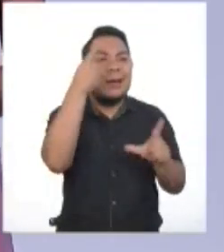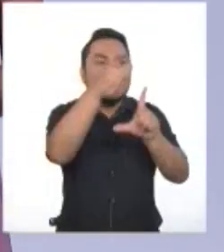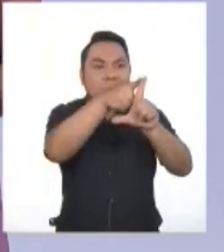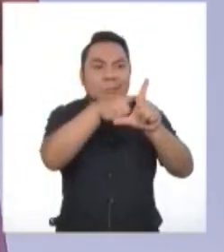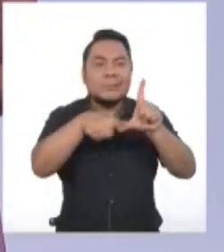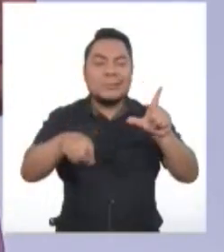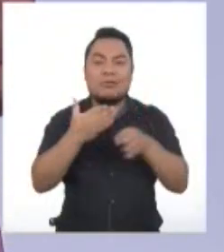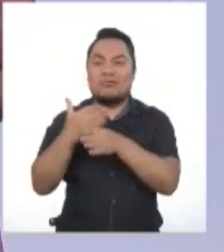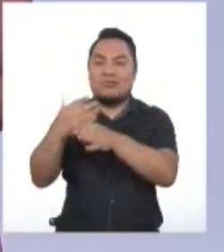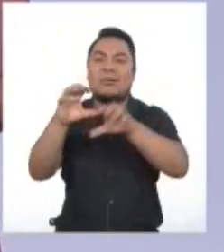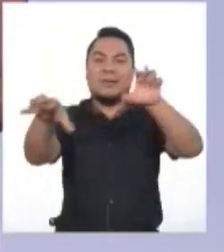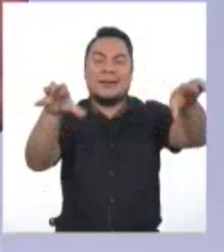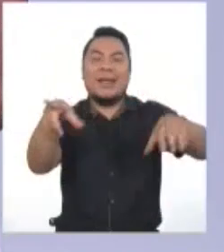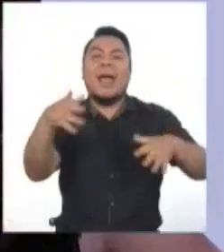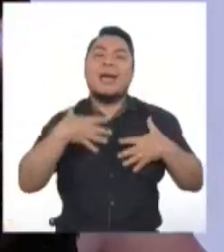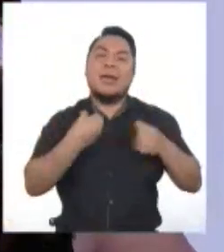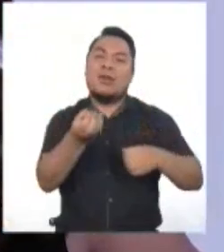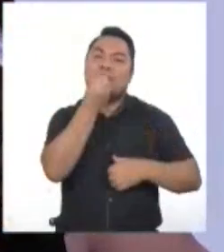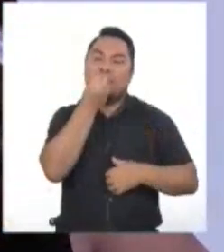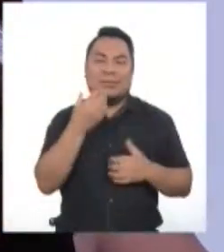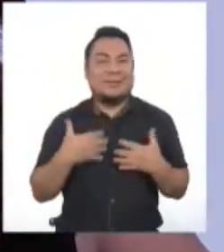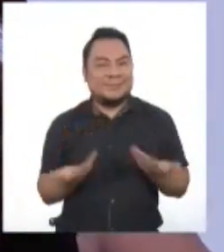contribuyen a nuestra alimentación saludable.